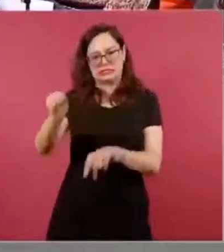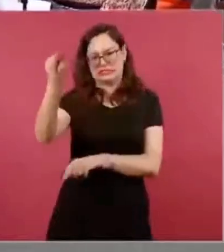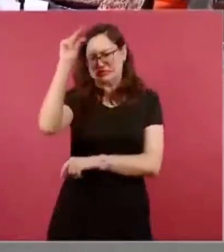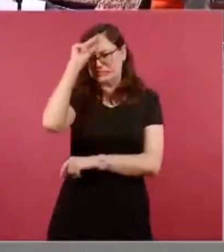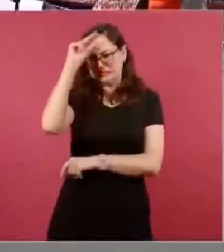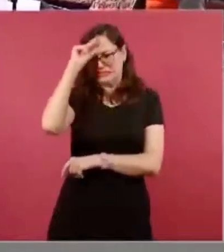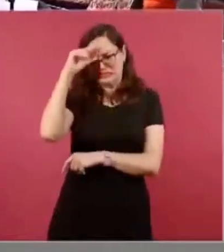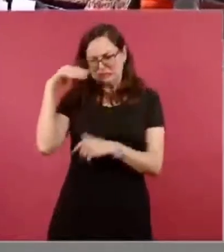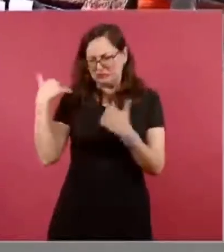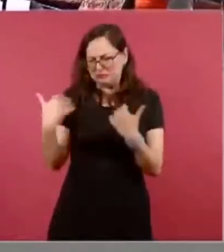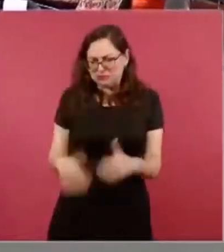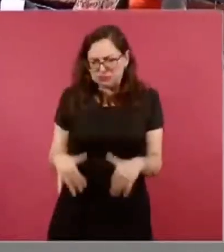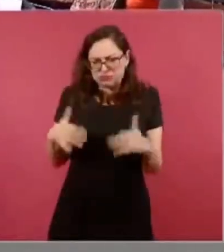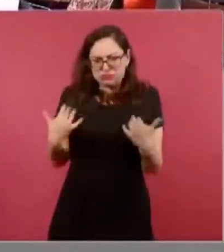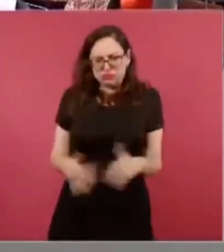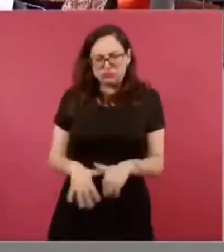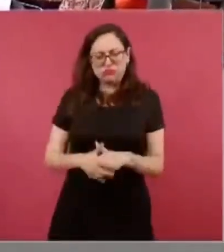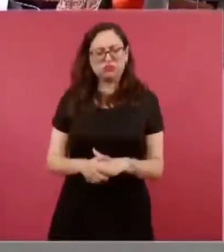buenísimo.